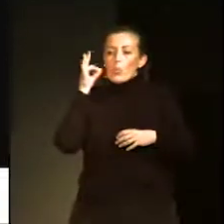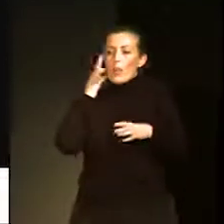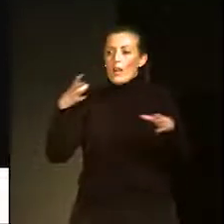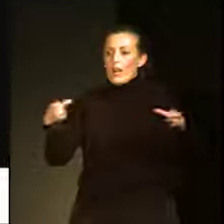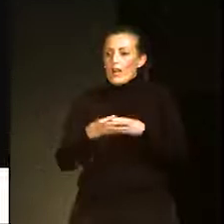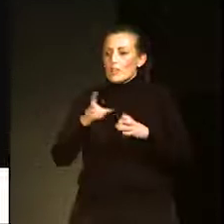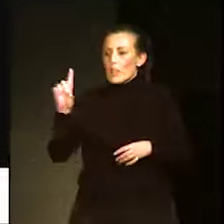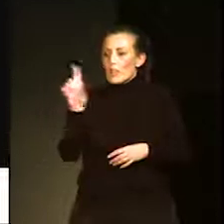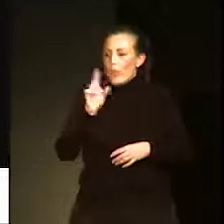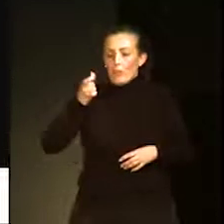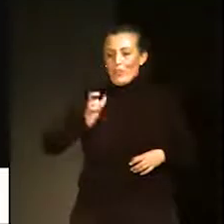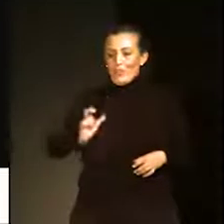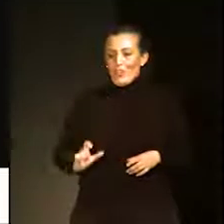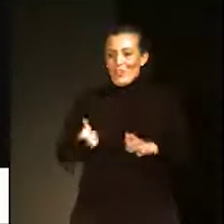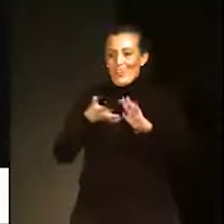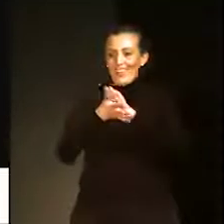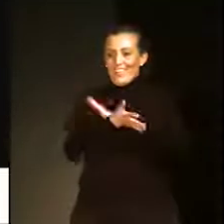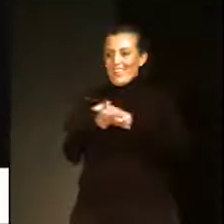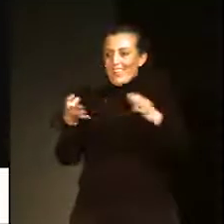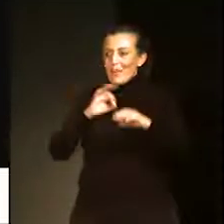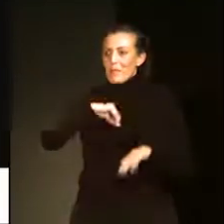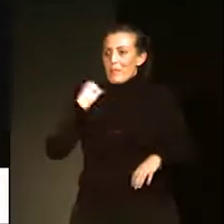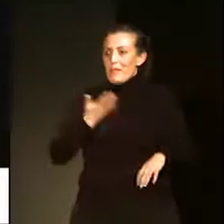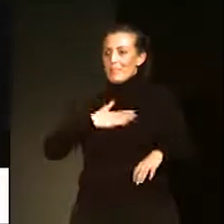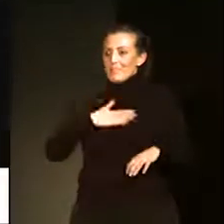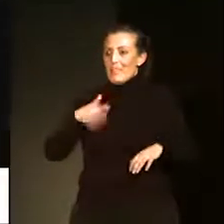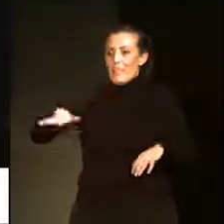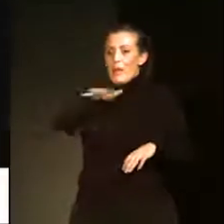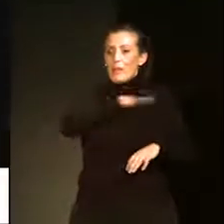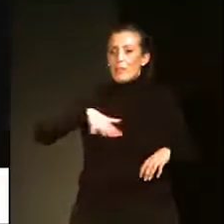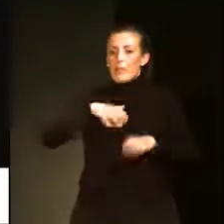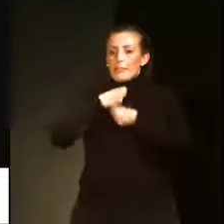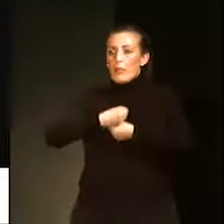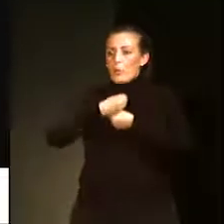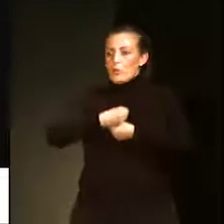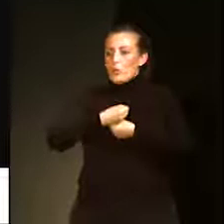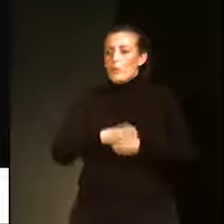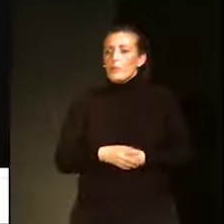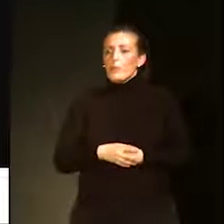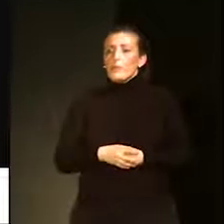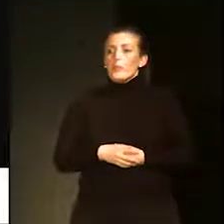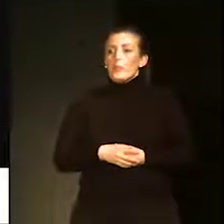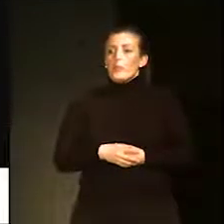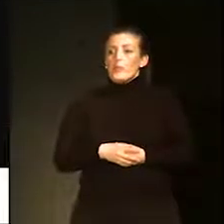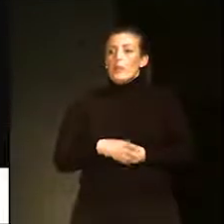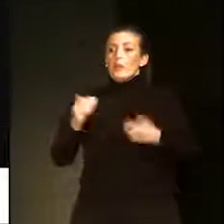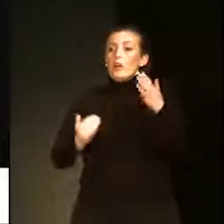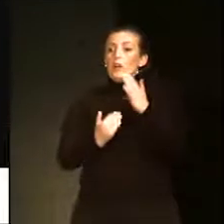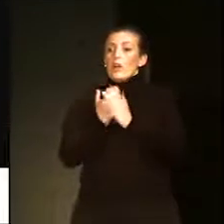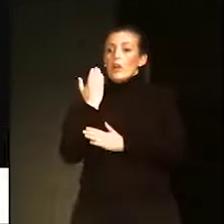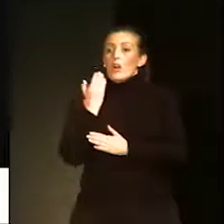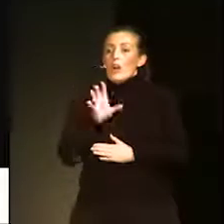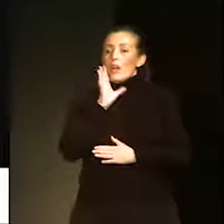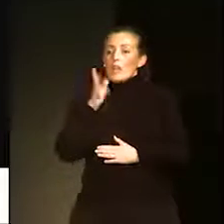no profesionales y que se llevará a cabo mañana en la Plaza del Potro. Las jornadas se caracterizan por